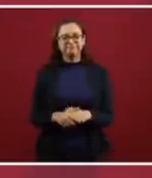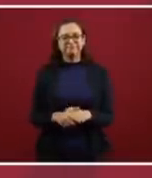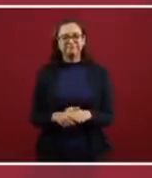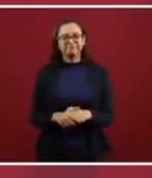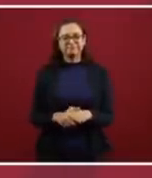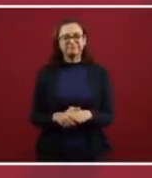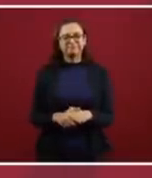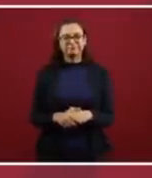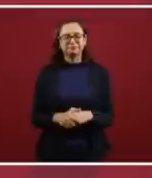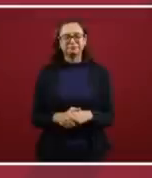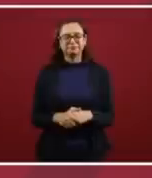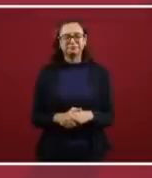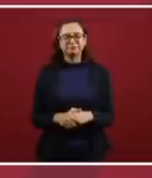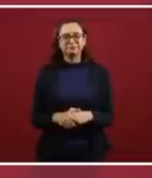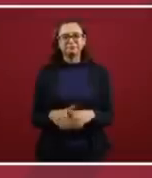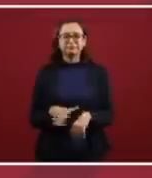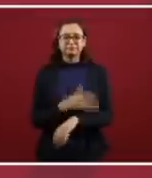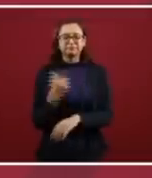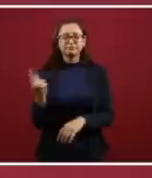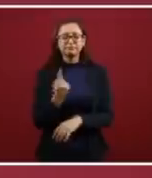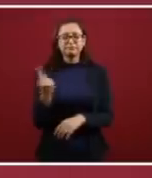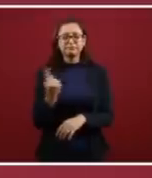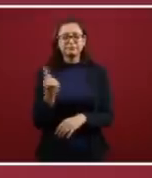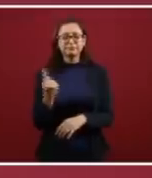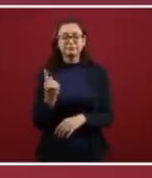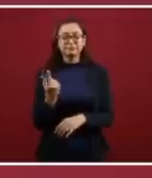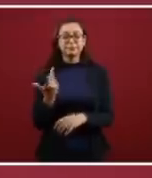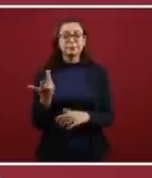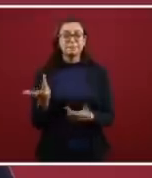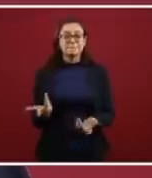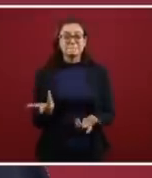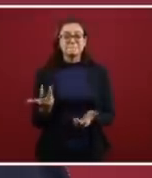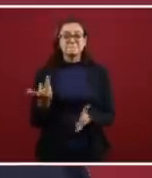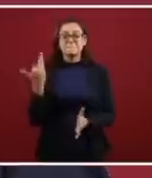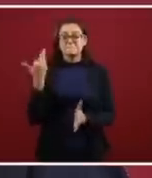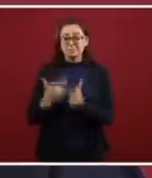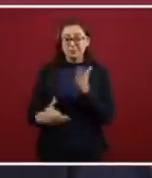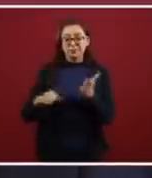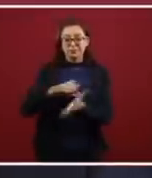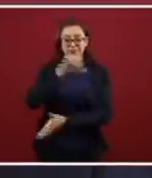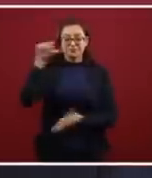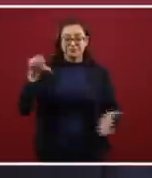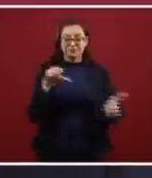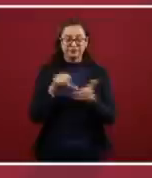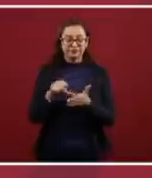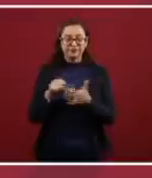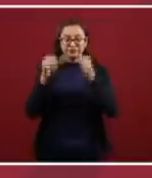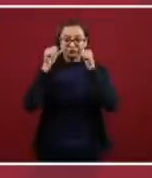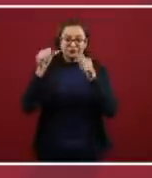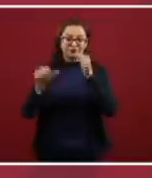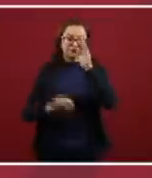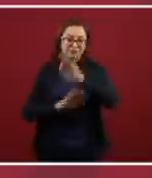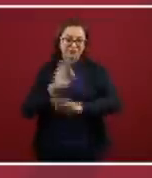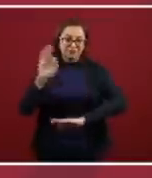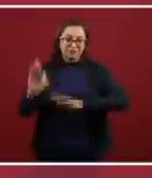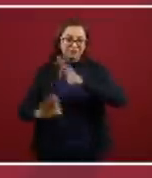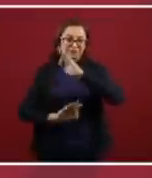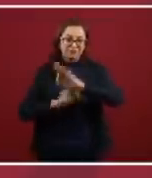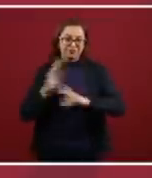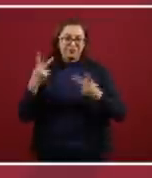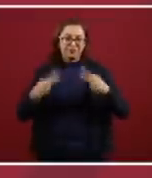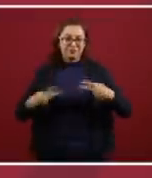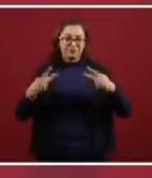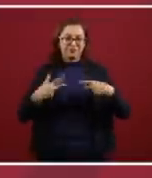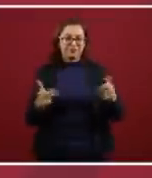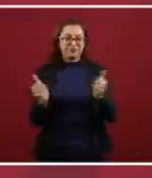este tema, porque nos faltan centros para tratamiento de